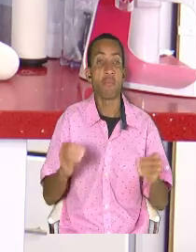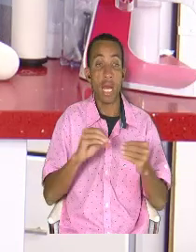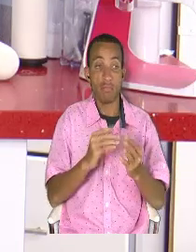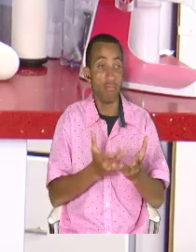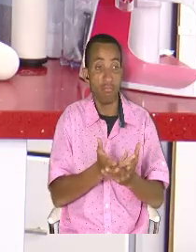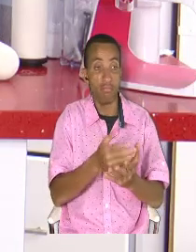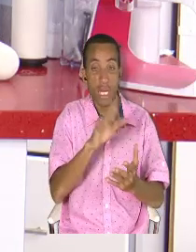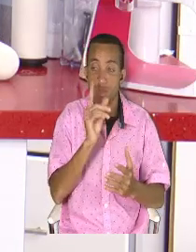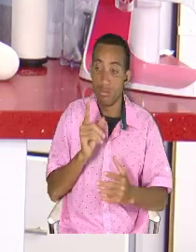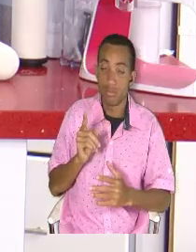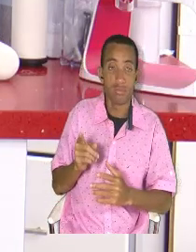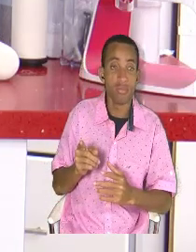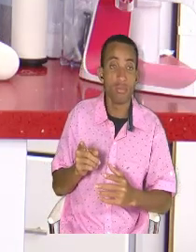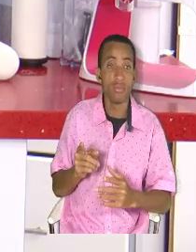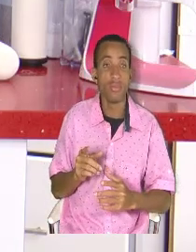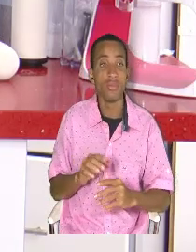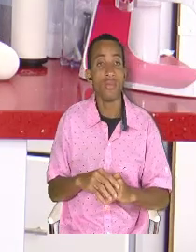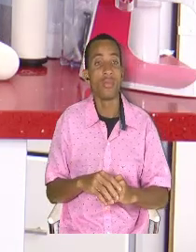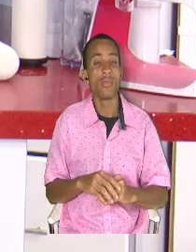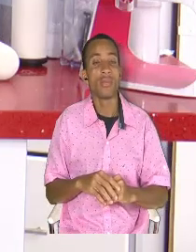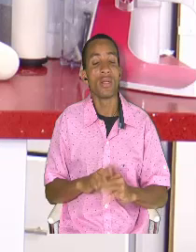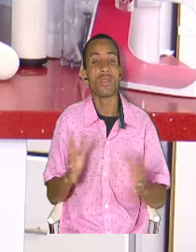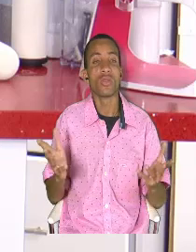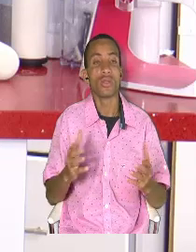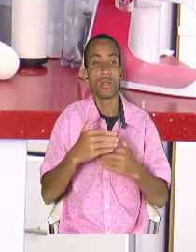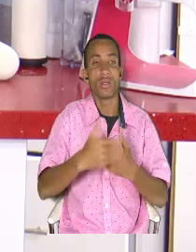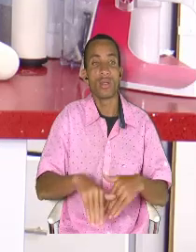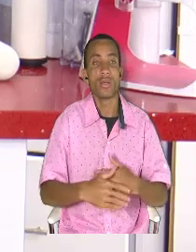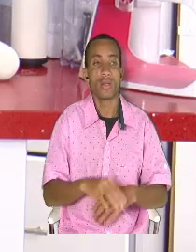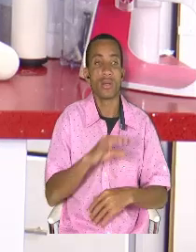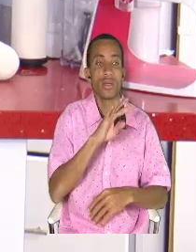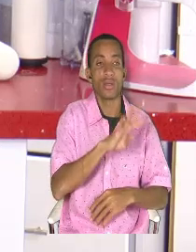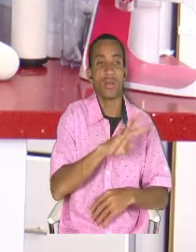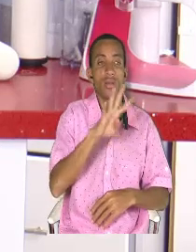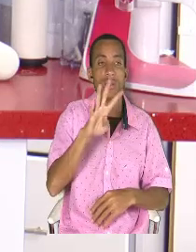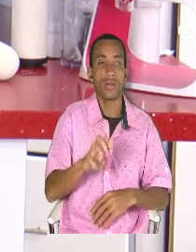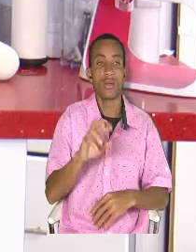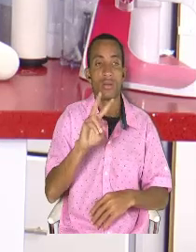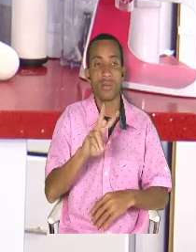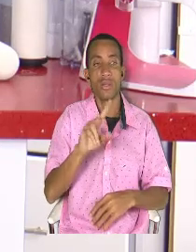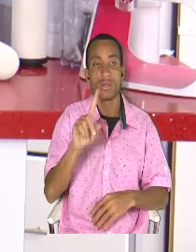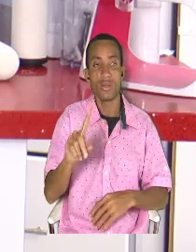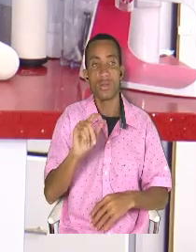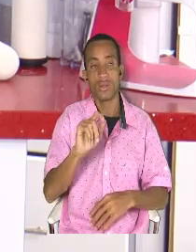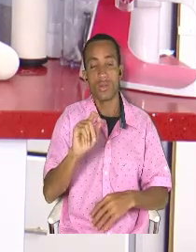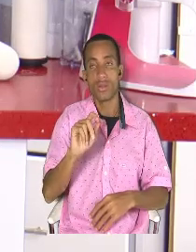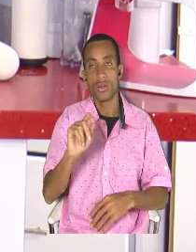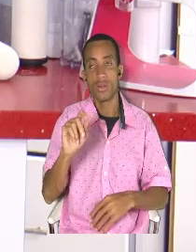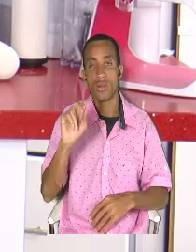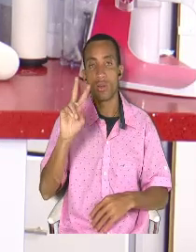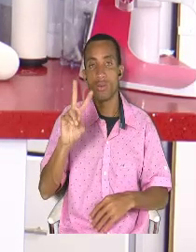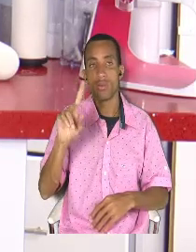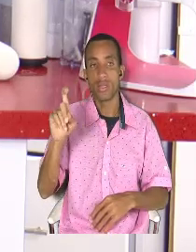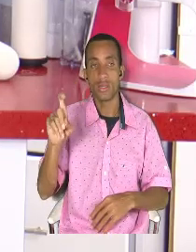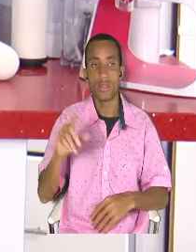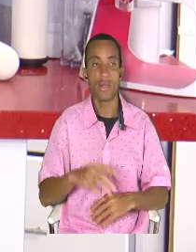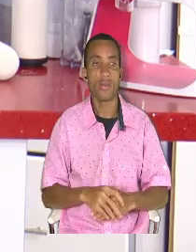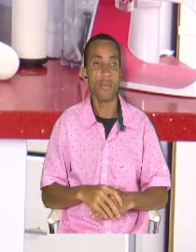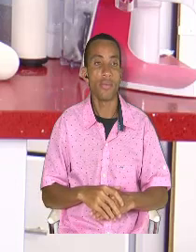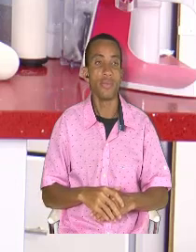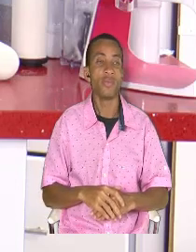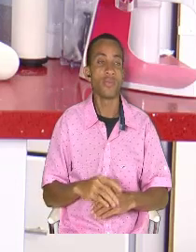cliente, ¿no? Y también para recordarles que estamos ubicados en la calle 49, 2126, ¿no? Para ya. Todos. Nosotros sí, claro, cambiamos, esa es la